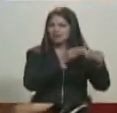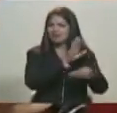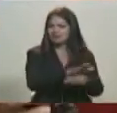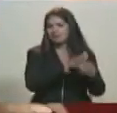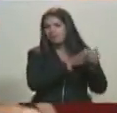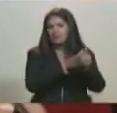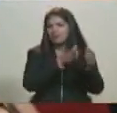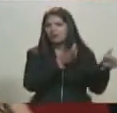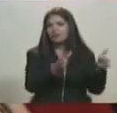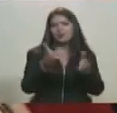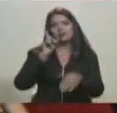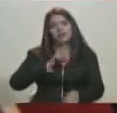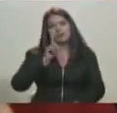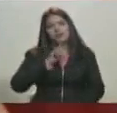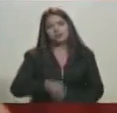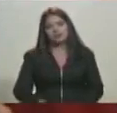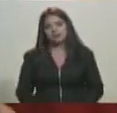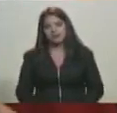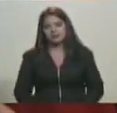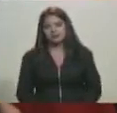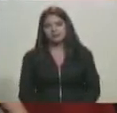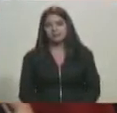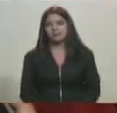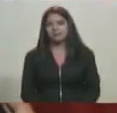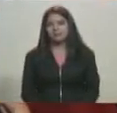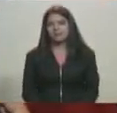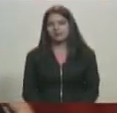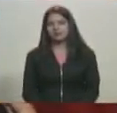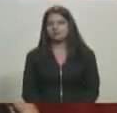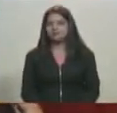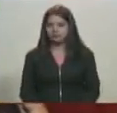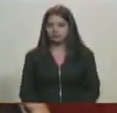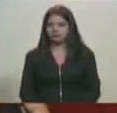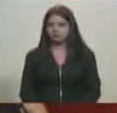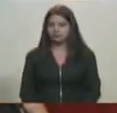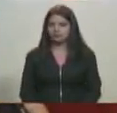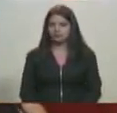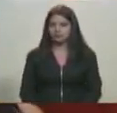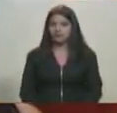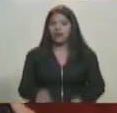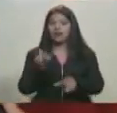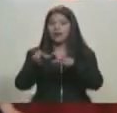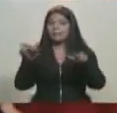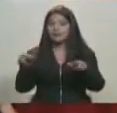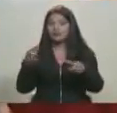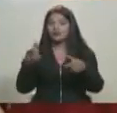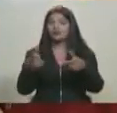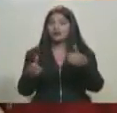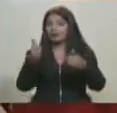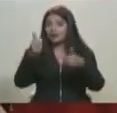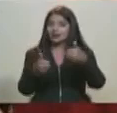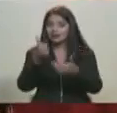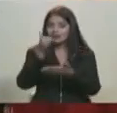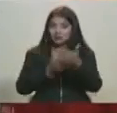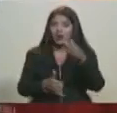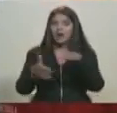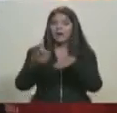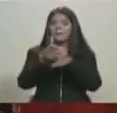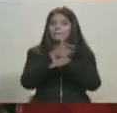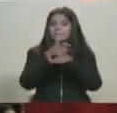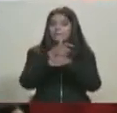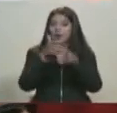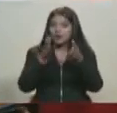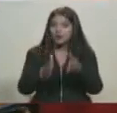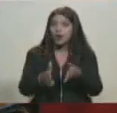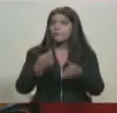por el camino de la mentira. Mañana inicia el proceso de inscripción de las personas que se van a postular a las gobernaciones. El presidente Nicolás Maduro le había